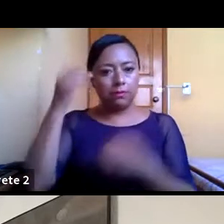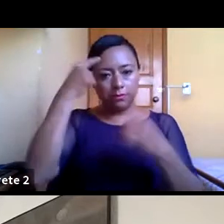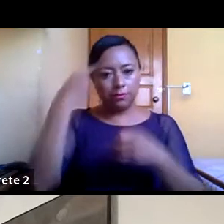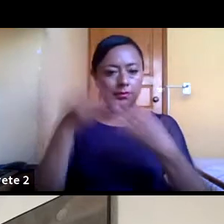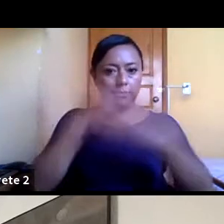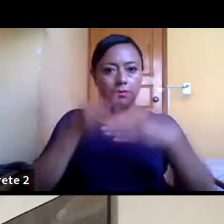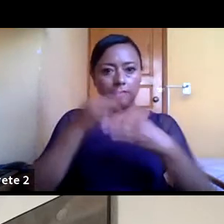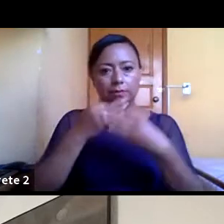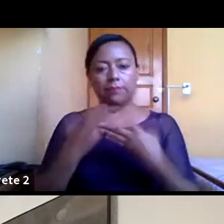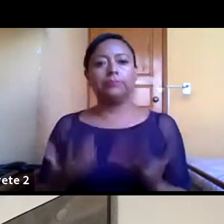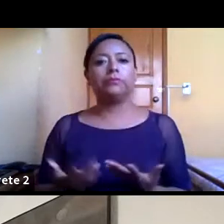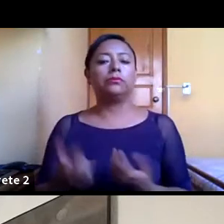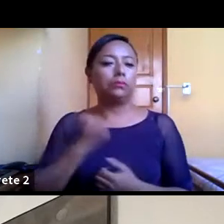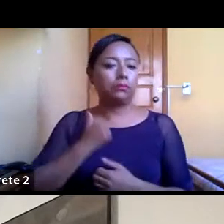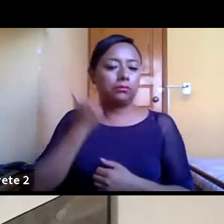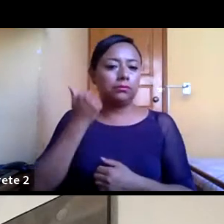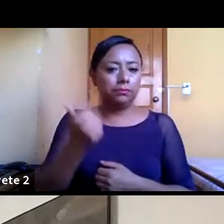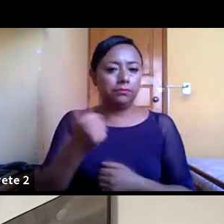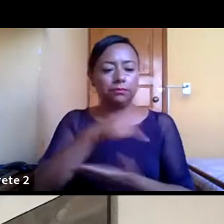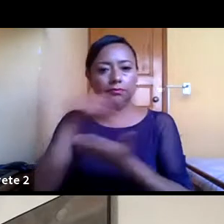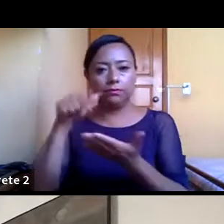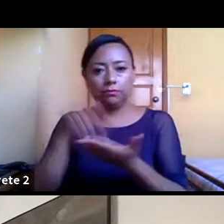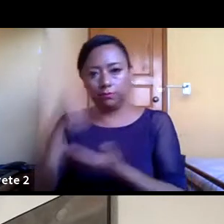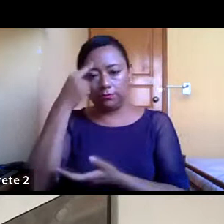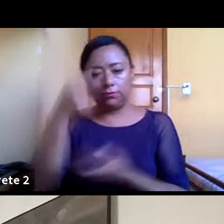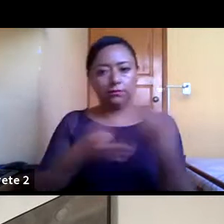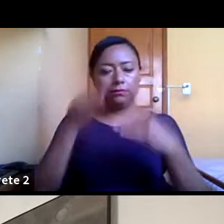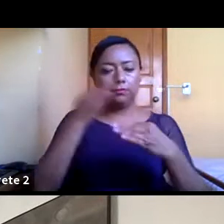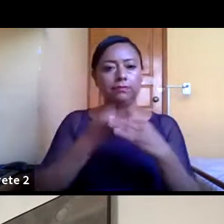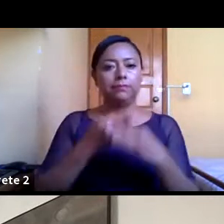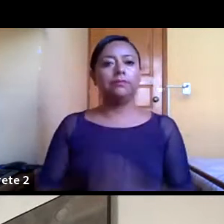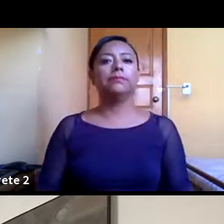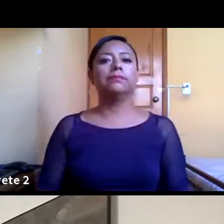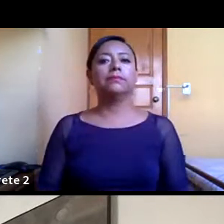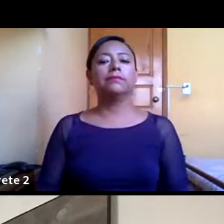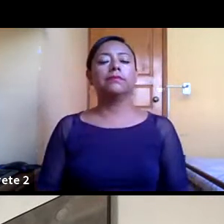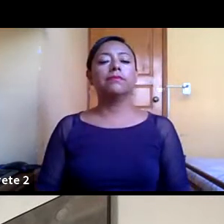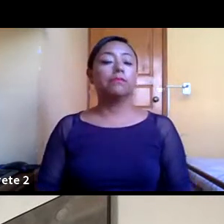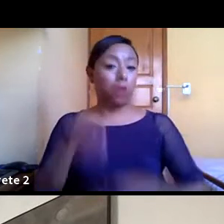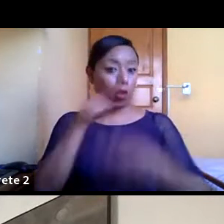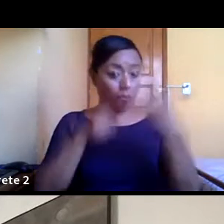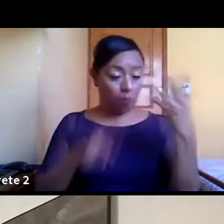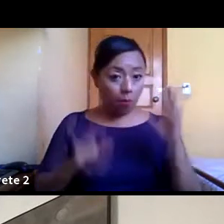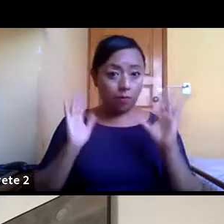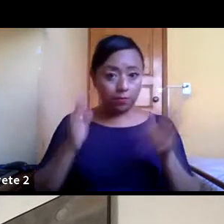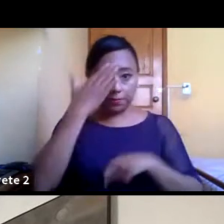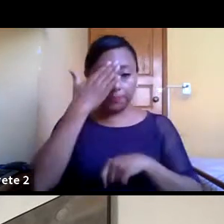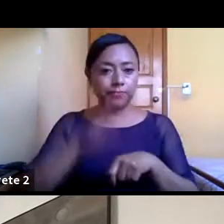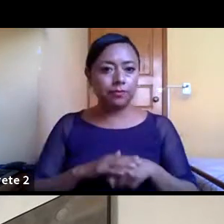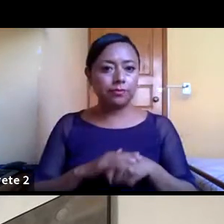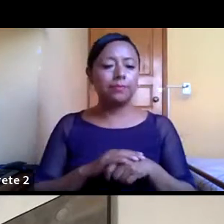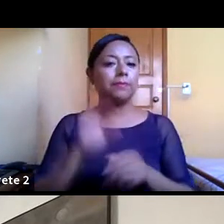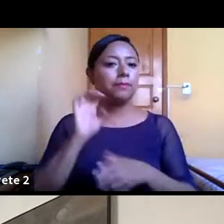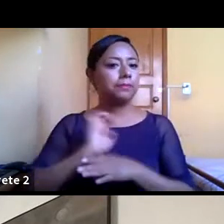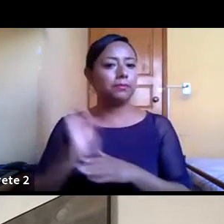de los espacios públicos. Muy bien, de acuerdo con esas observaciones, recorreríamos.